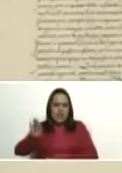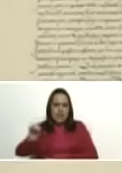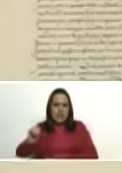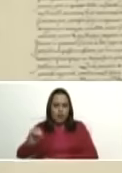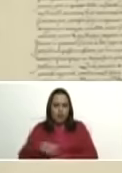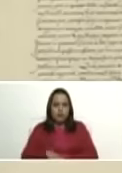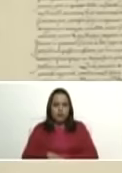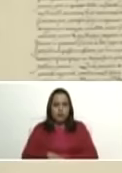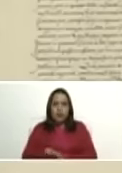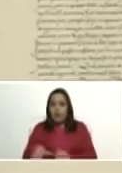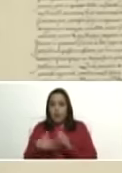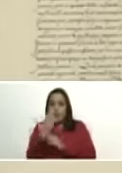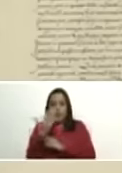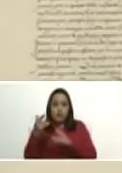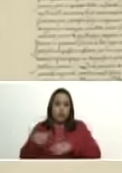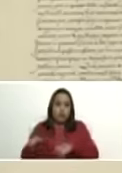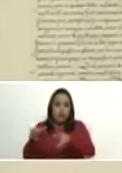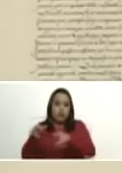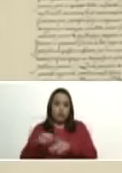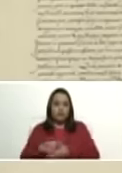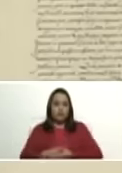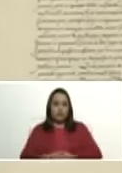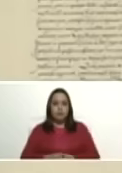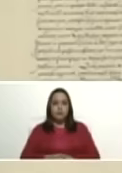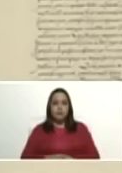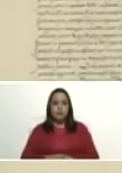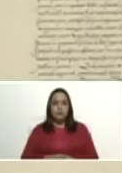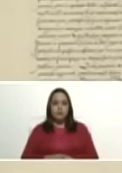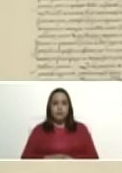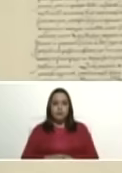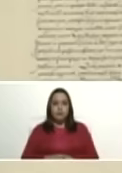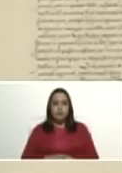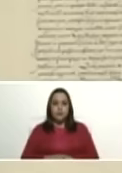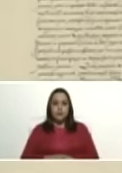del famoso río Esequibo. En